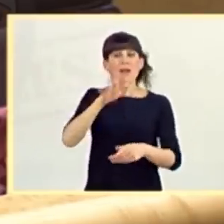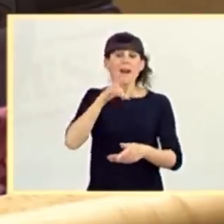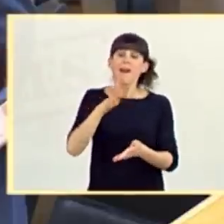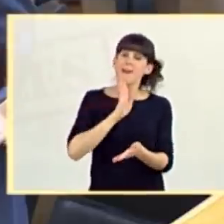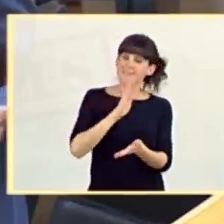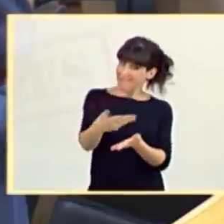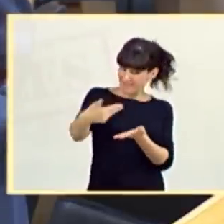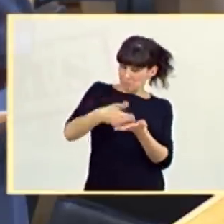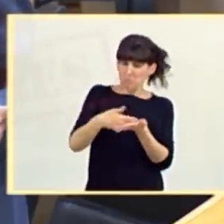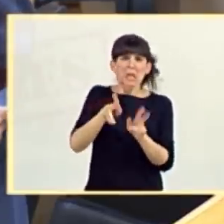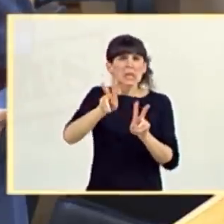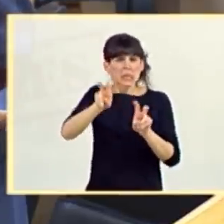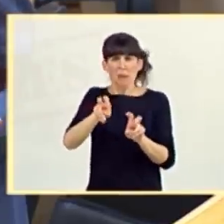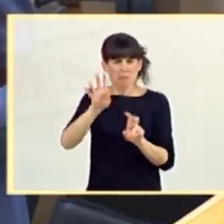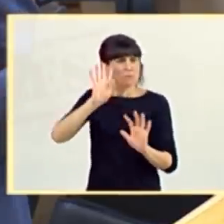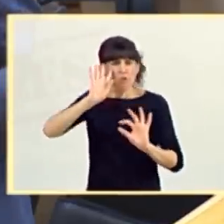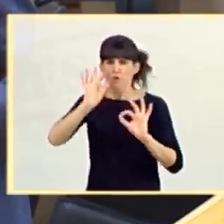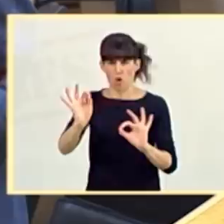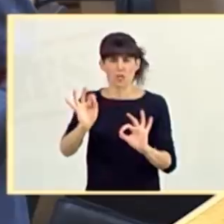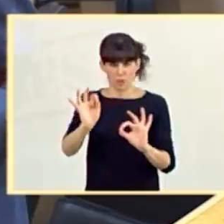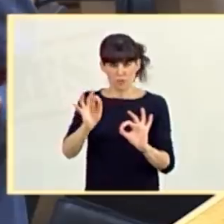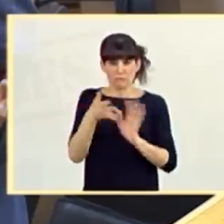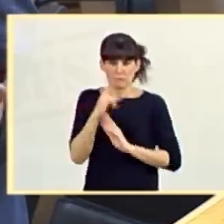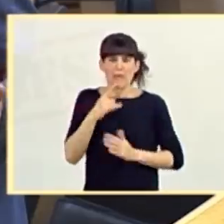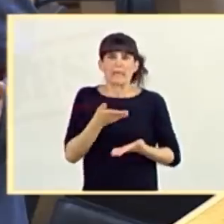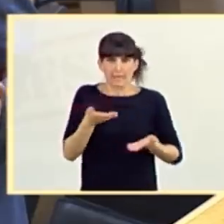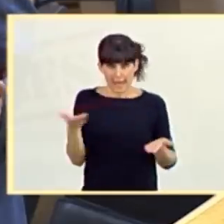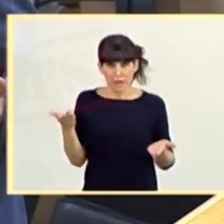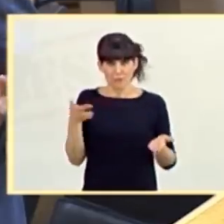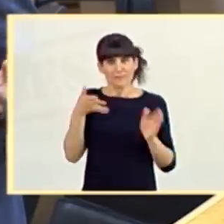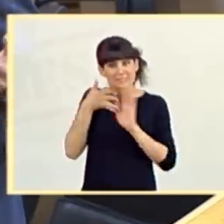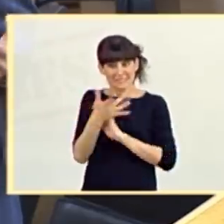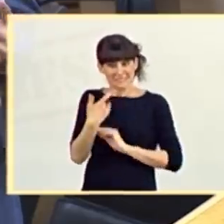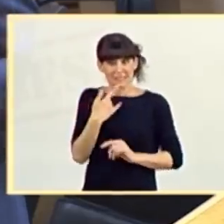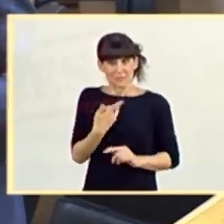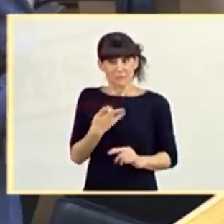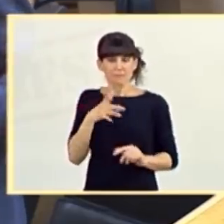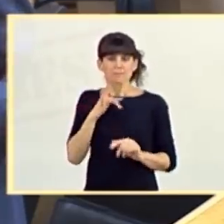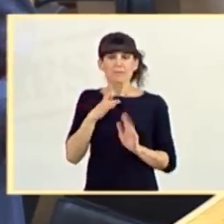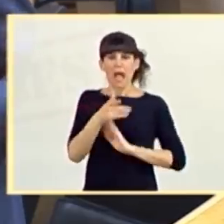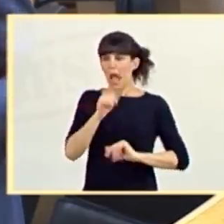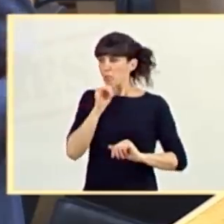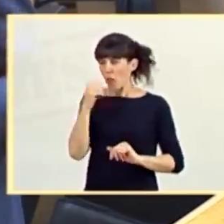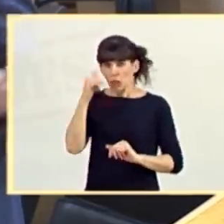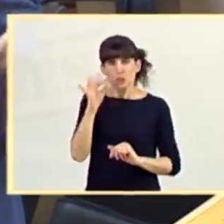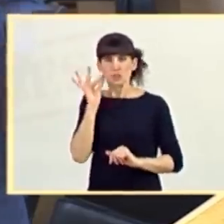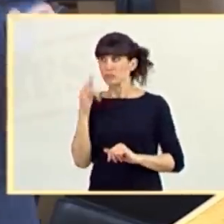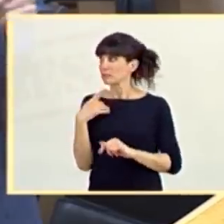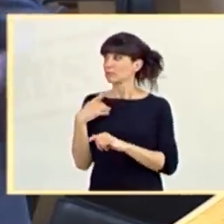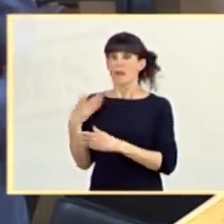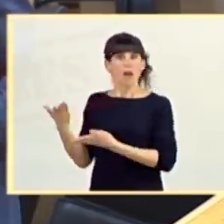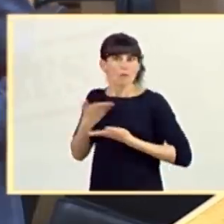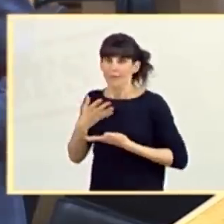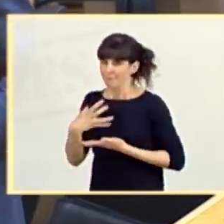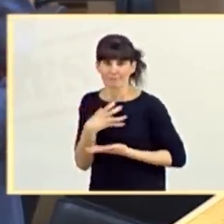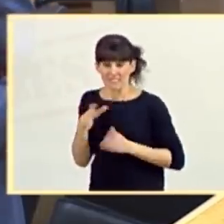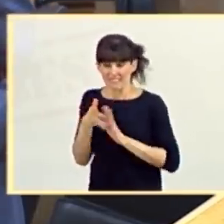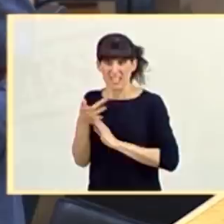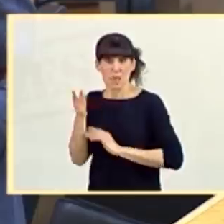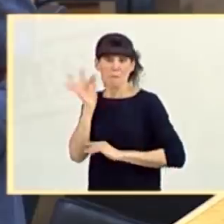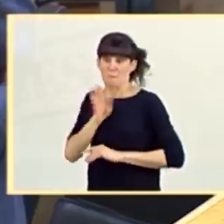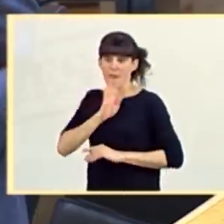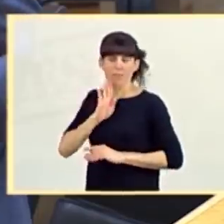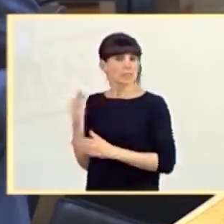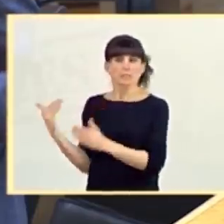sucia que se está prestando que se está presentando en nuestro mundo y en españa que estamos prendiendo las